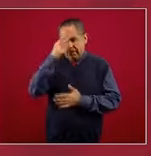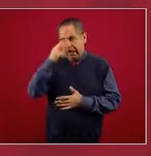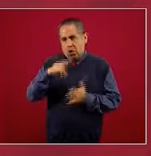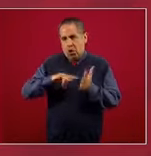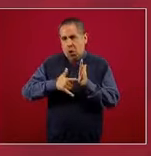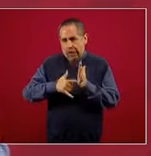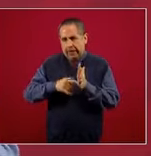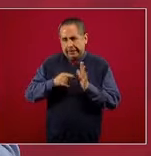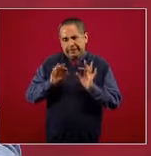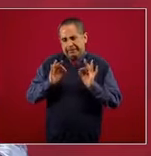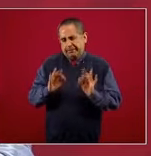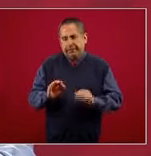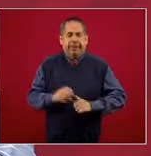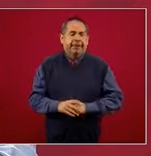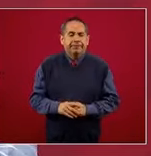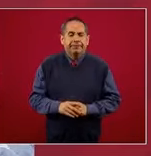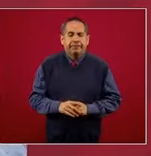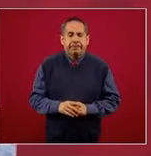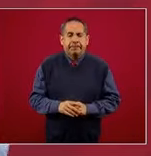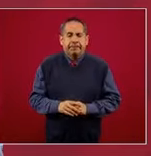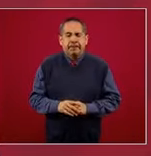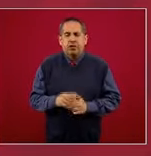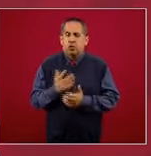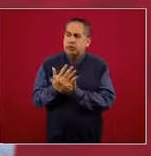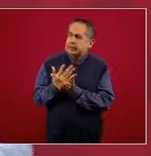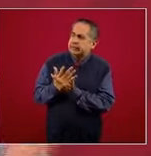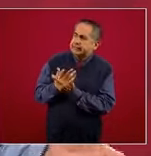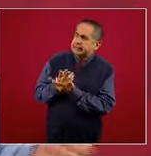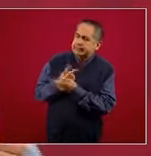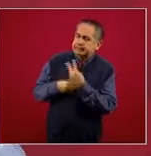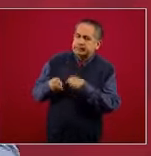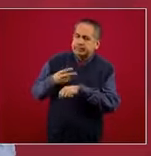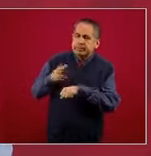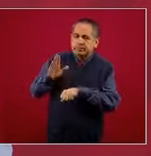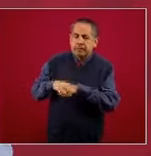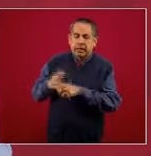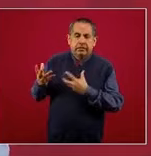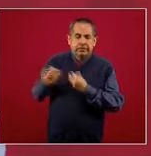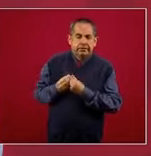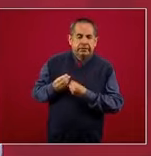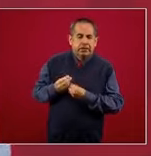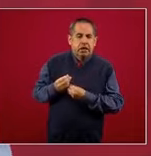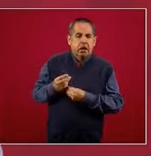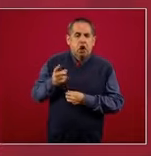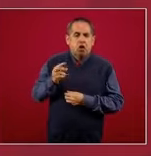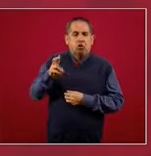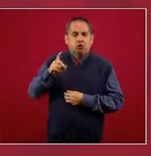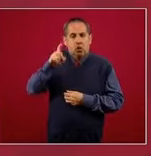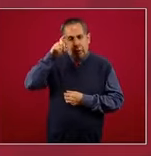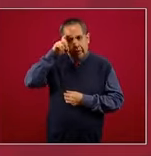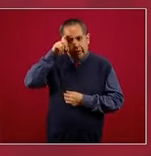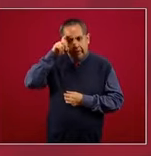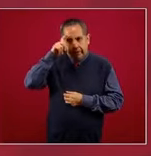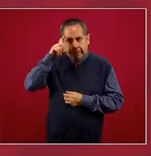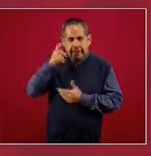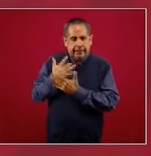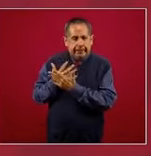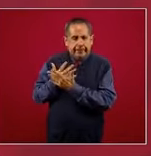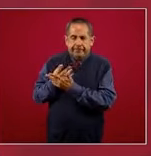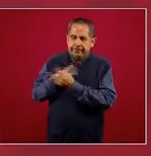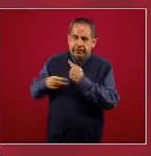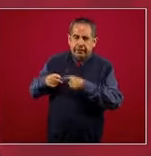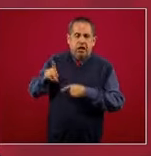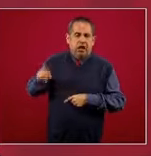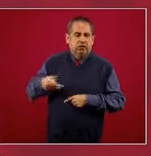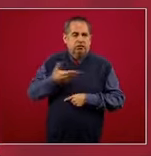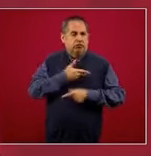México. Y bueno, unos momentos se nos estará acercando el doctor Hugo López-Gatell, quien